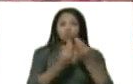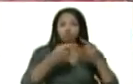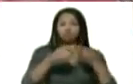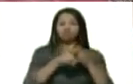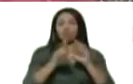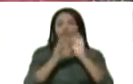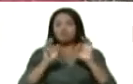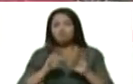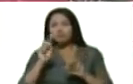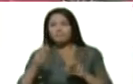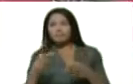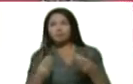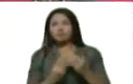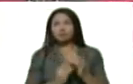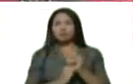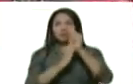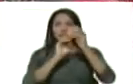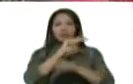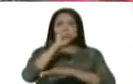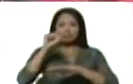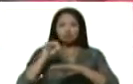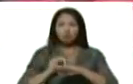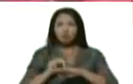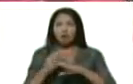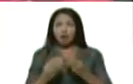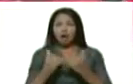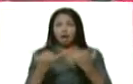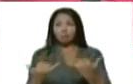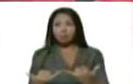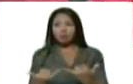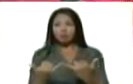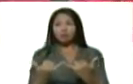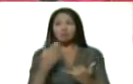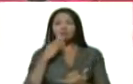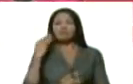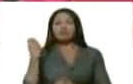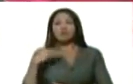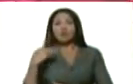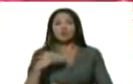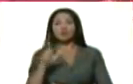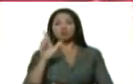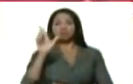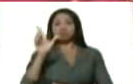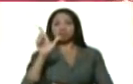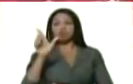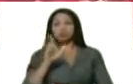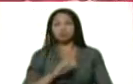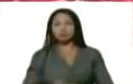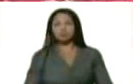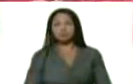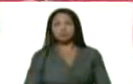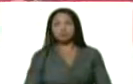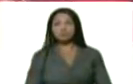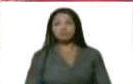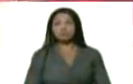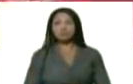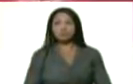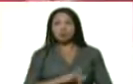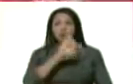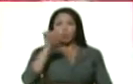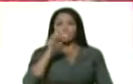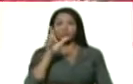conjuntamente con la Dirección Nacional en pleno de la Juventud del PSUV, la